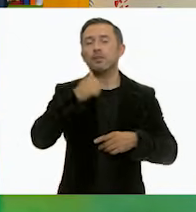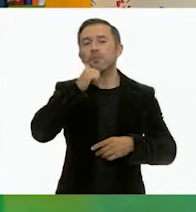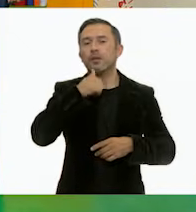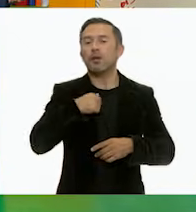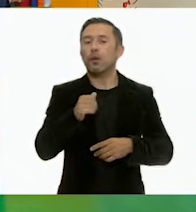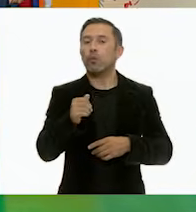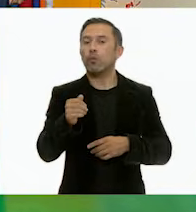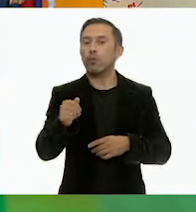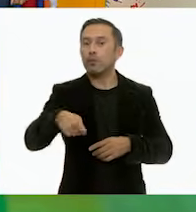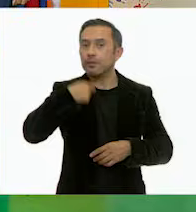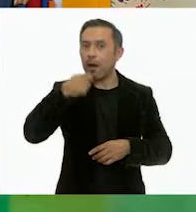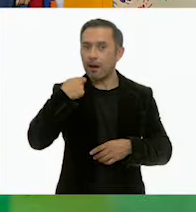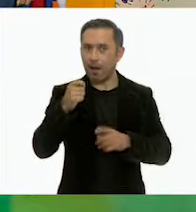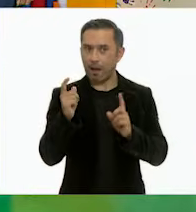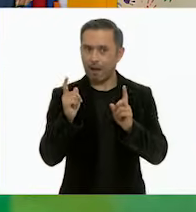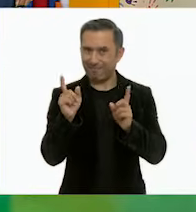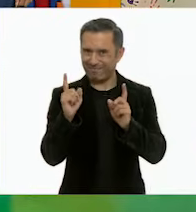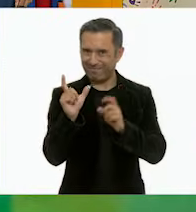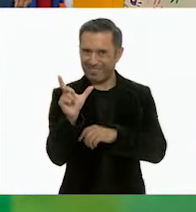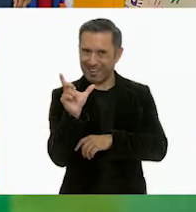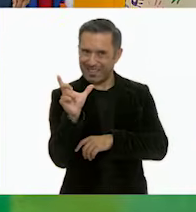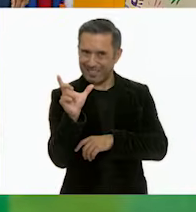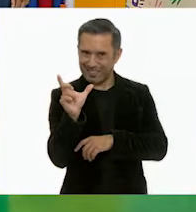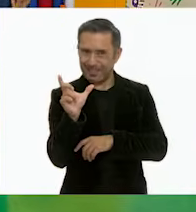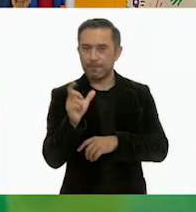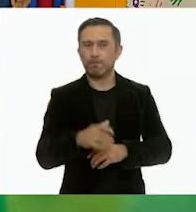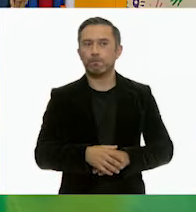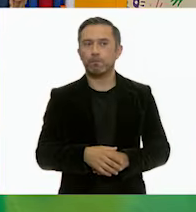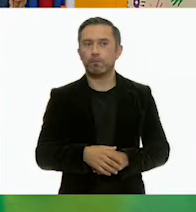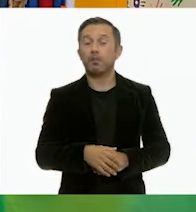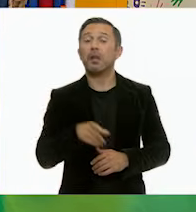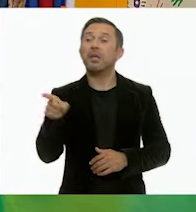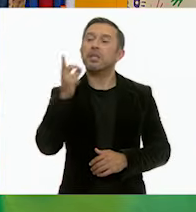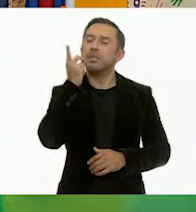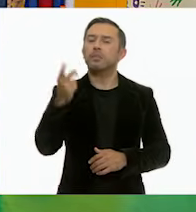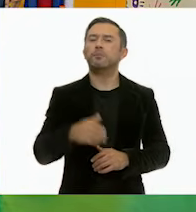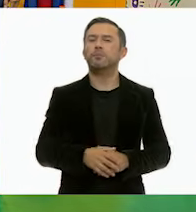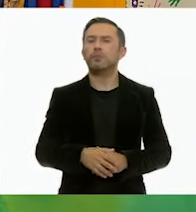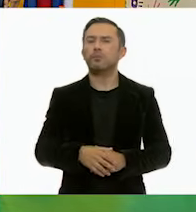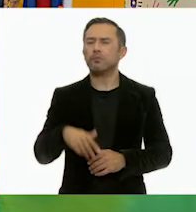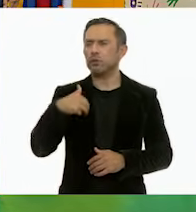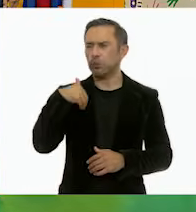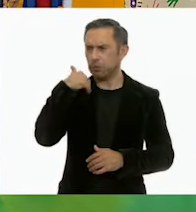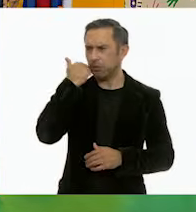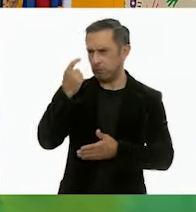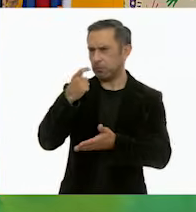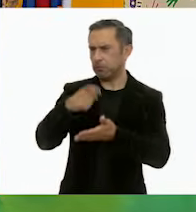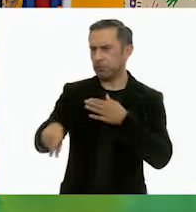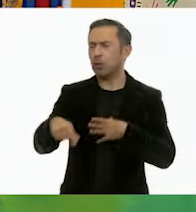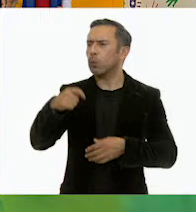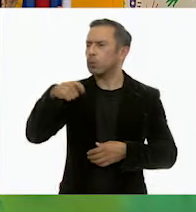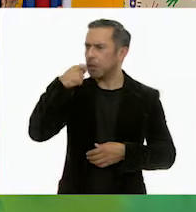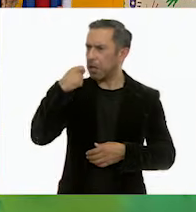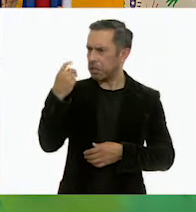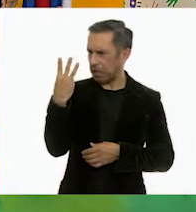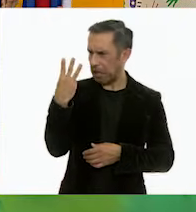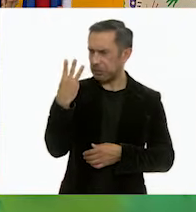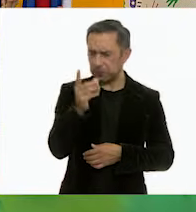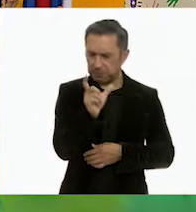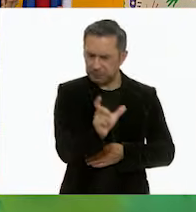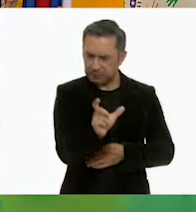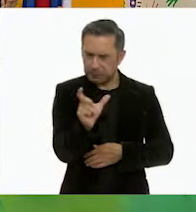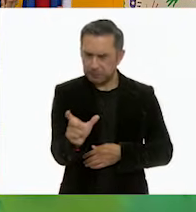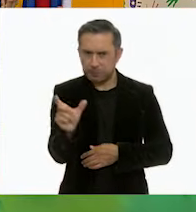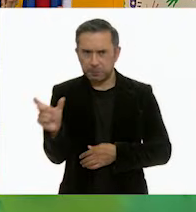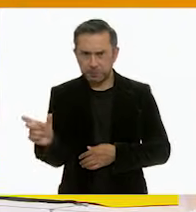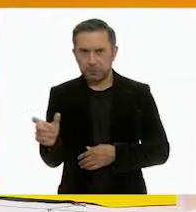grande. Él decía, quiero comprarte tres cucharas. Y entonces,